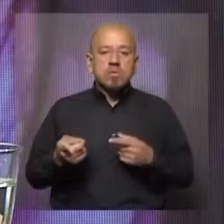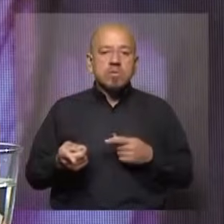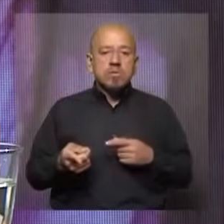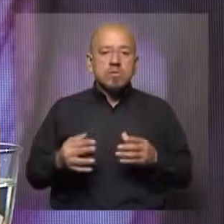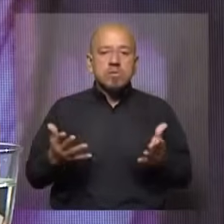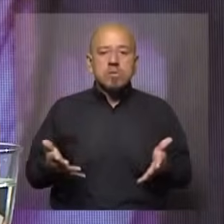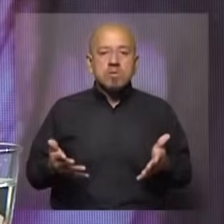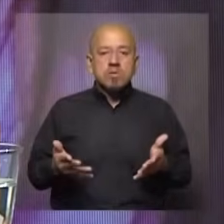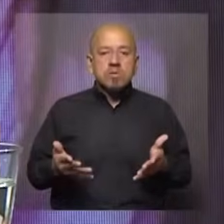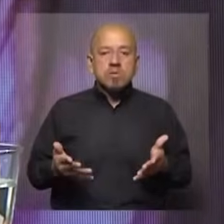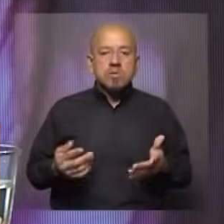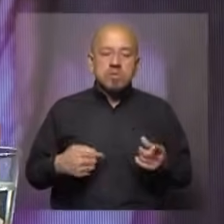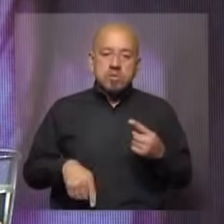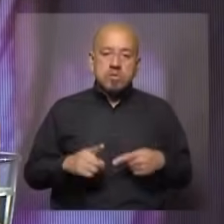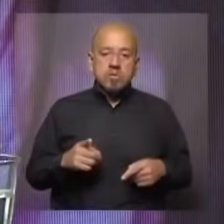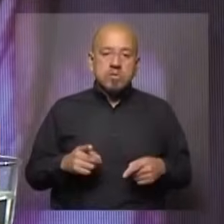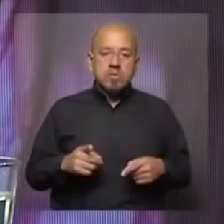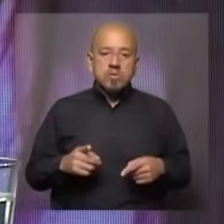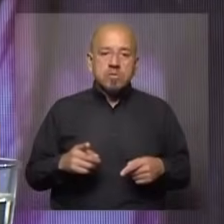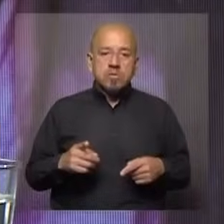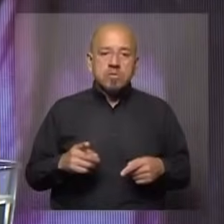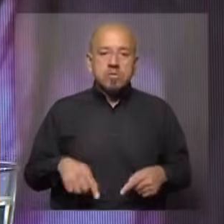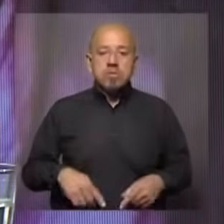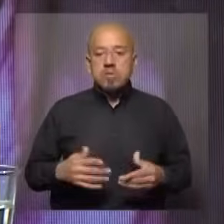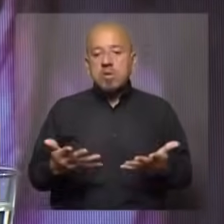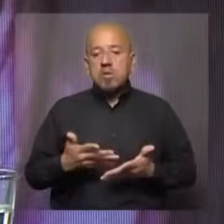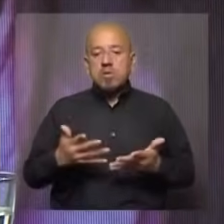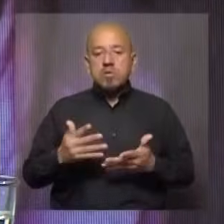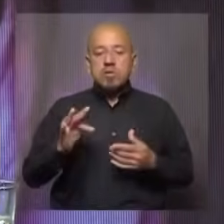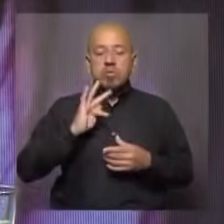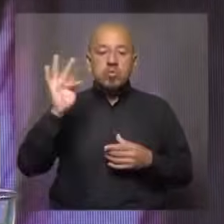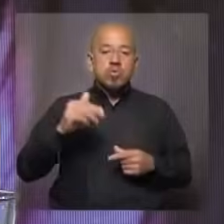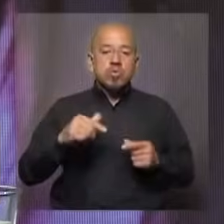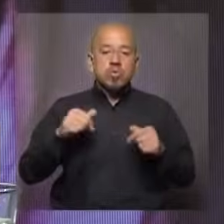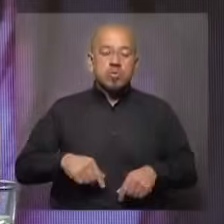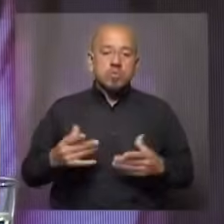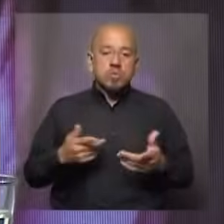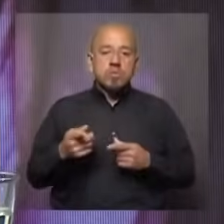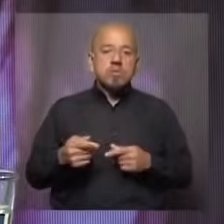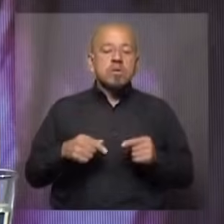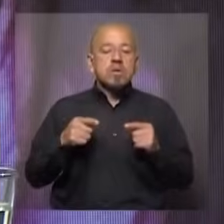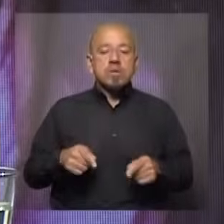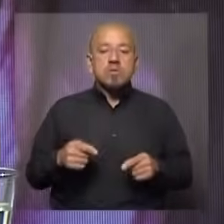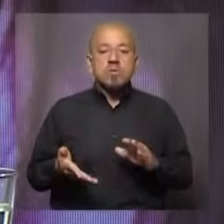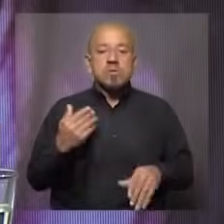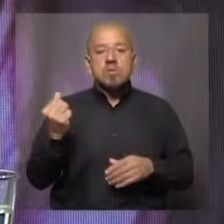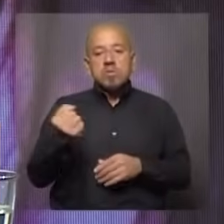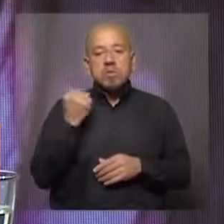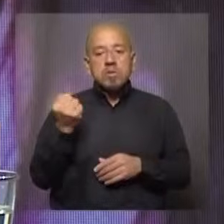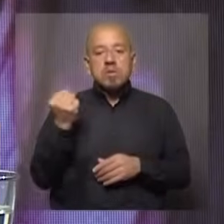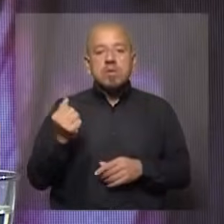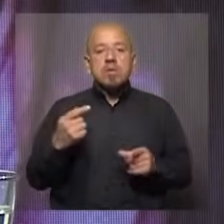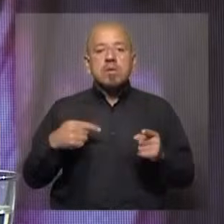nunca en la vida de la humanidad. El futuro está tan presente en el día de hoy como ahora. Eso es lo más importante. Y para